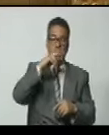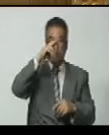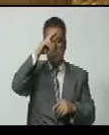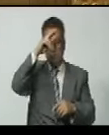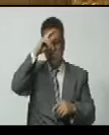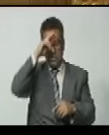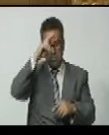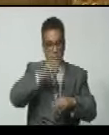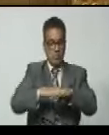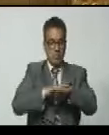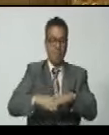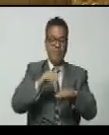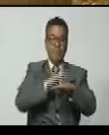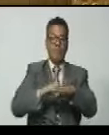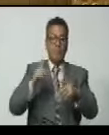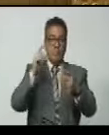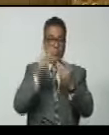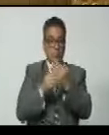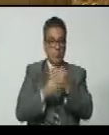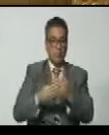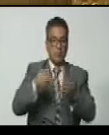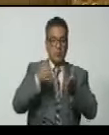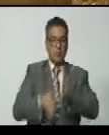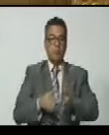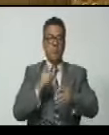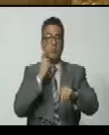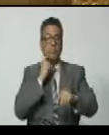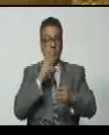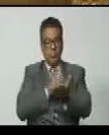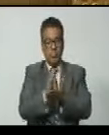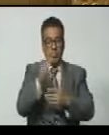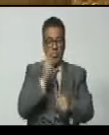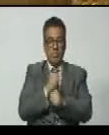sus abuelas, de hoy sus hijas y sus nietas, para que